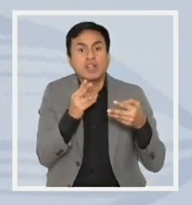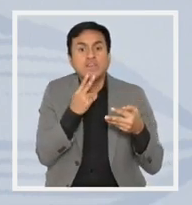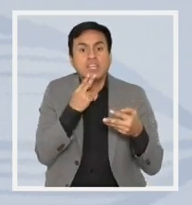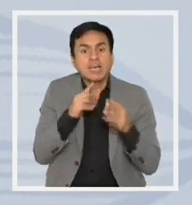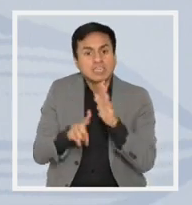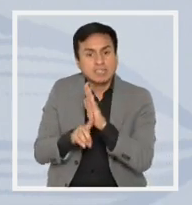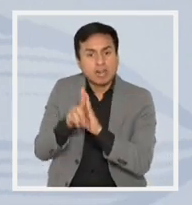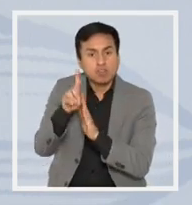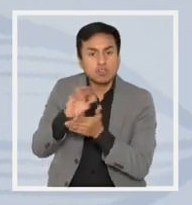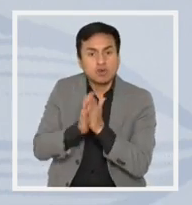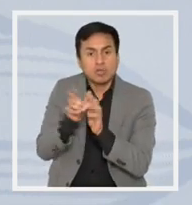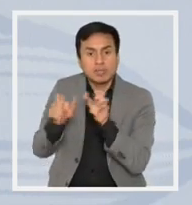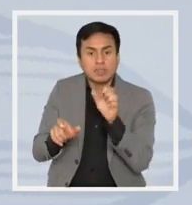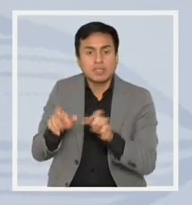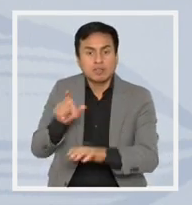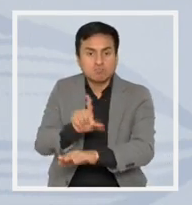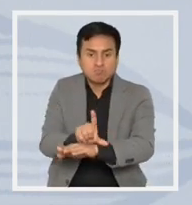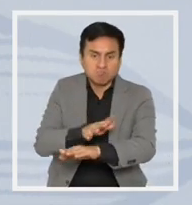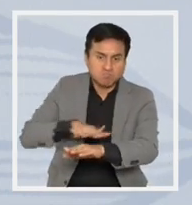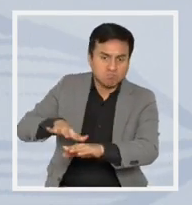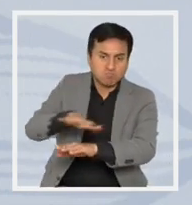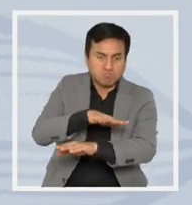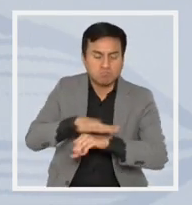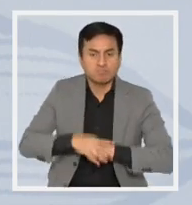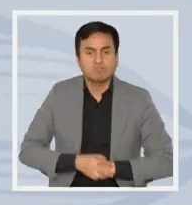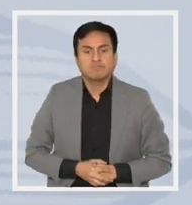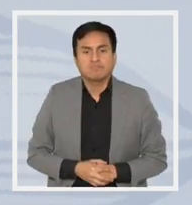vida y el desarrollo de todos los habitantes de las zonas involucradas.